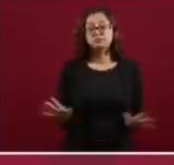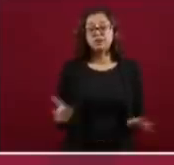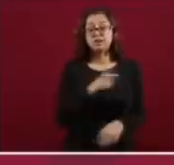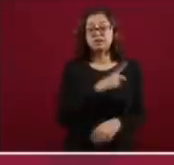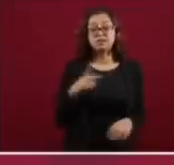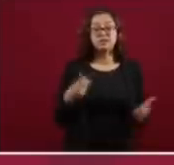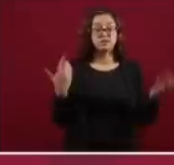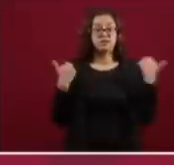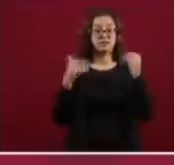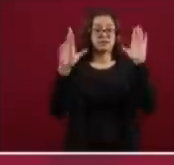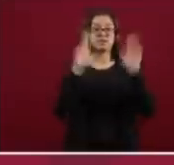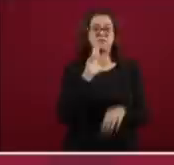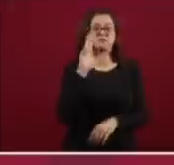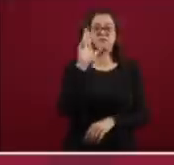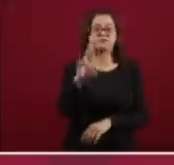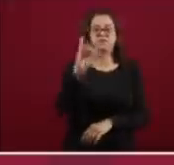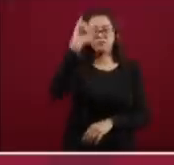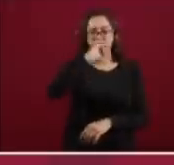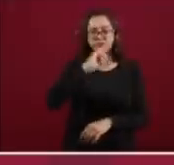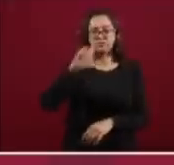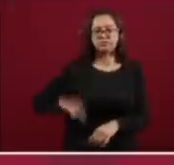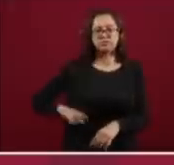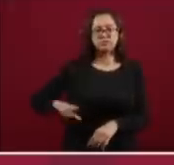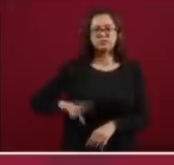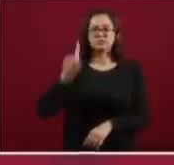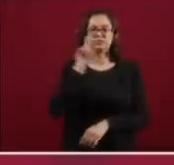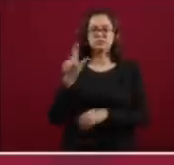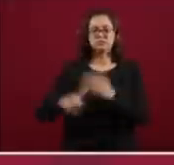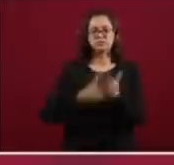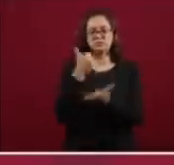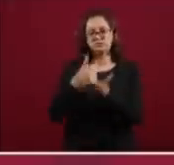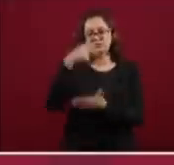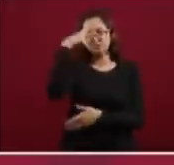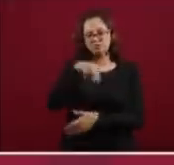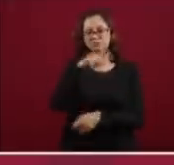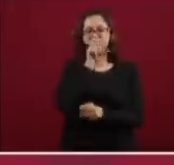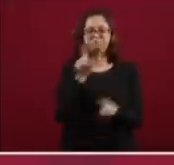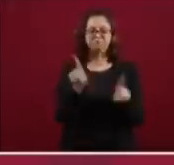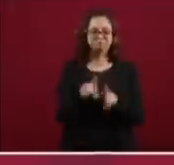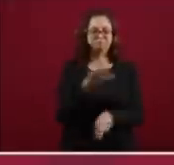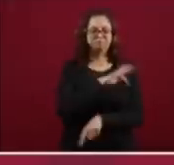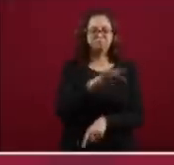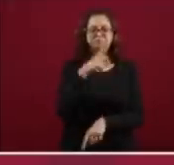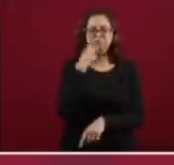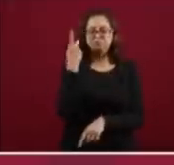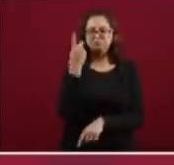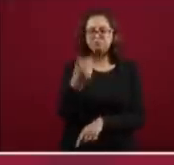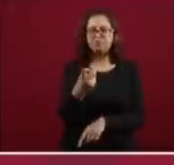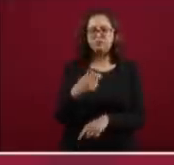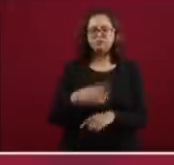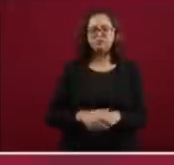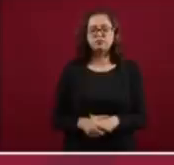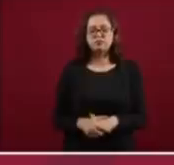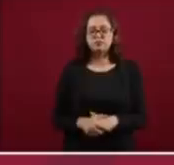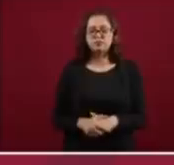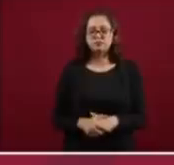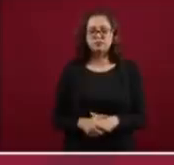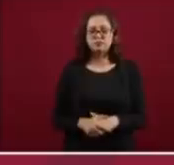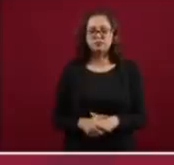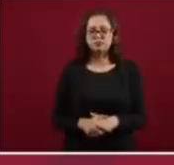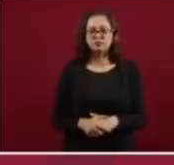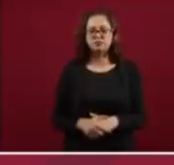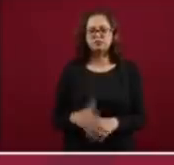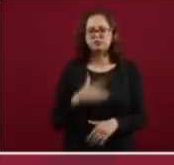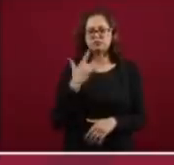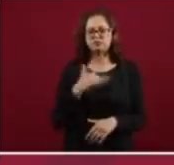de gobierno también en eso en ese caso te puedo decir que éste se me hace